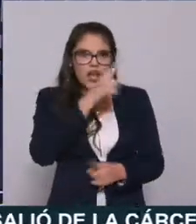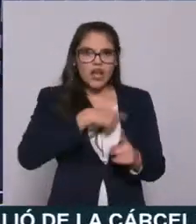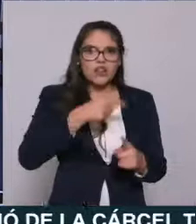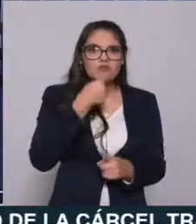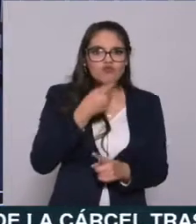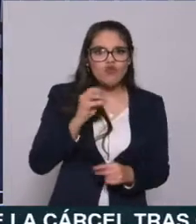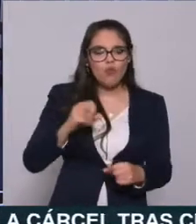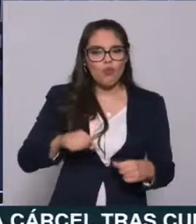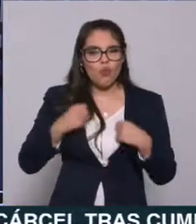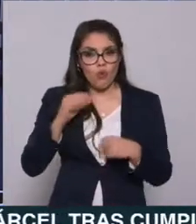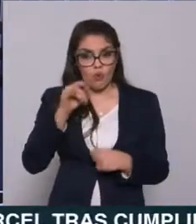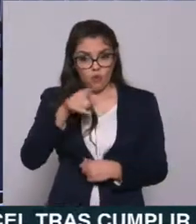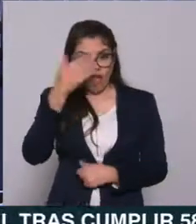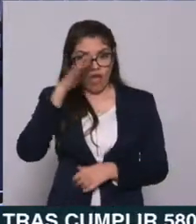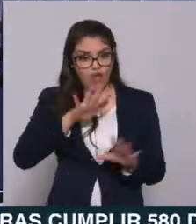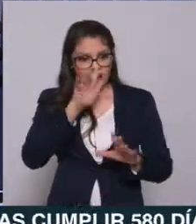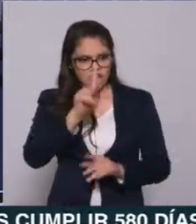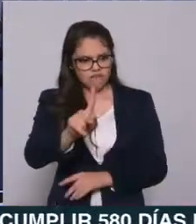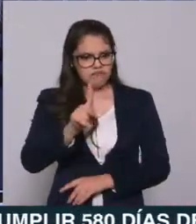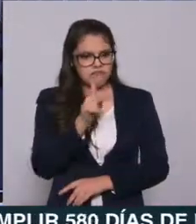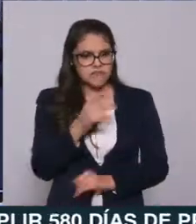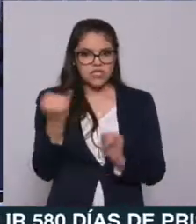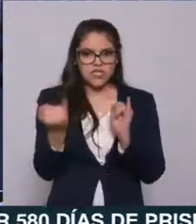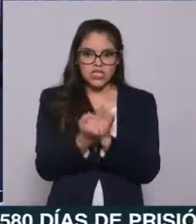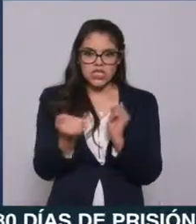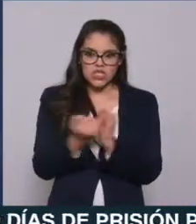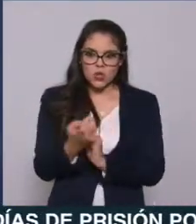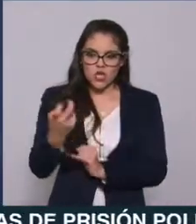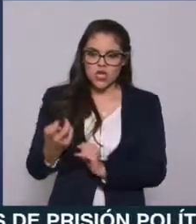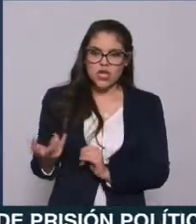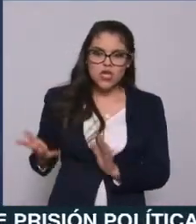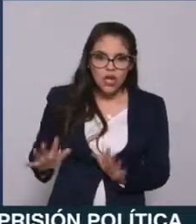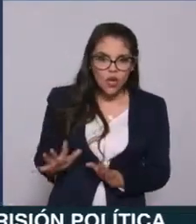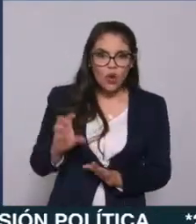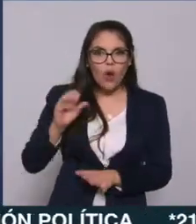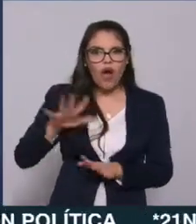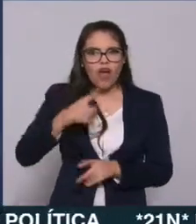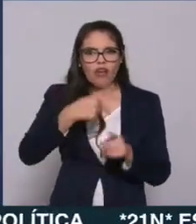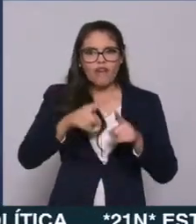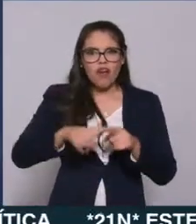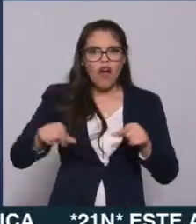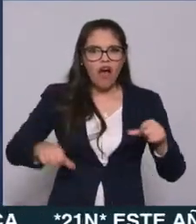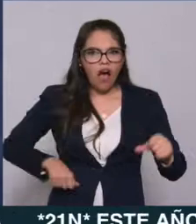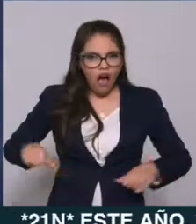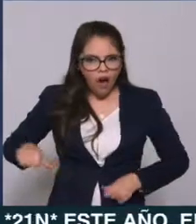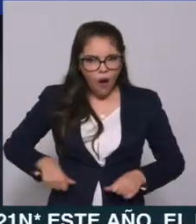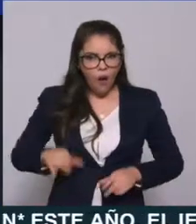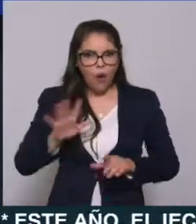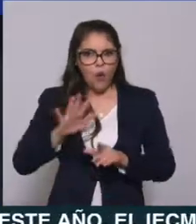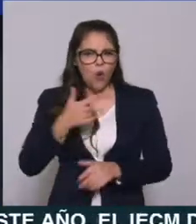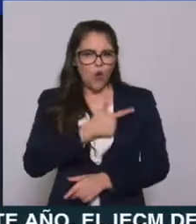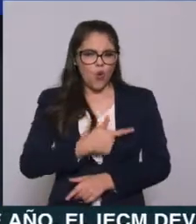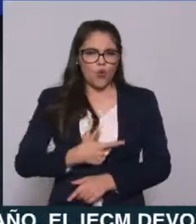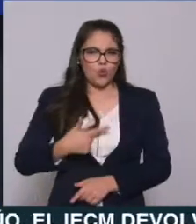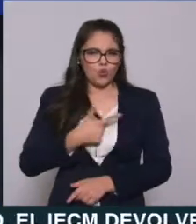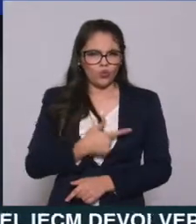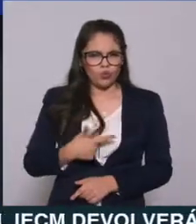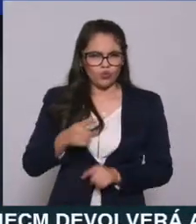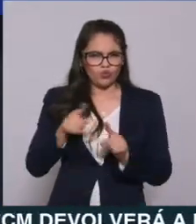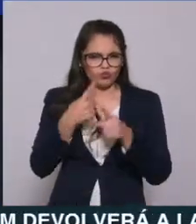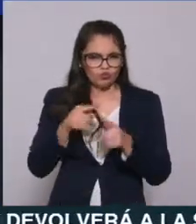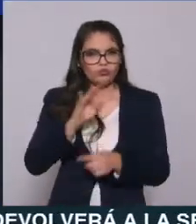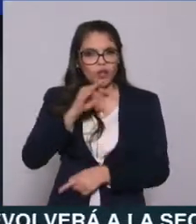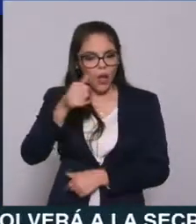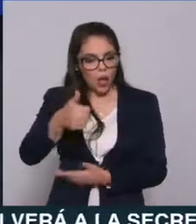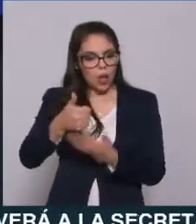porque si bien se identifican con este tipo de personajes, con estas actividades, incluso los gustos musicales, nos van a ayudar mucho para